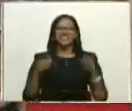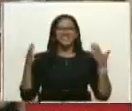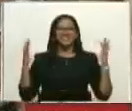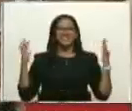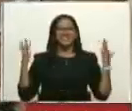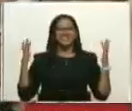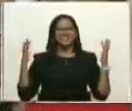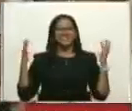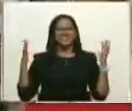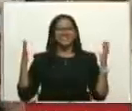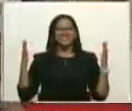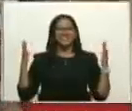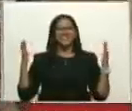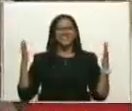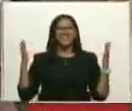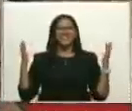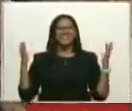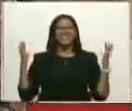Está aplaudiendo.